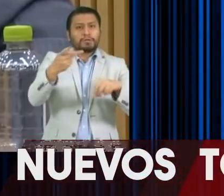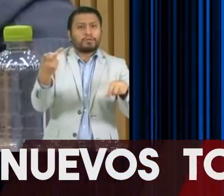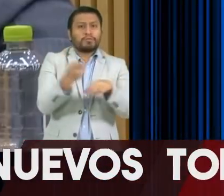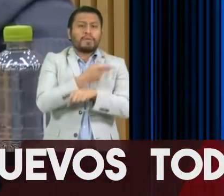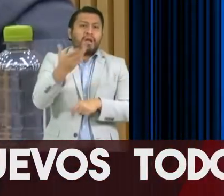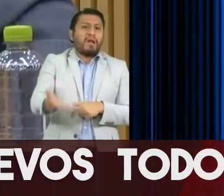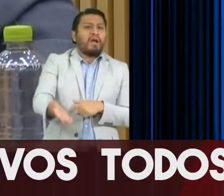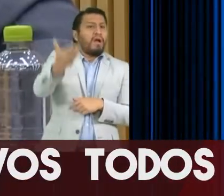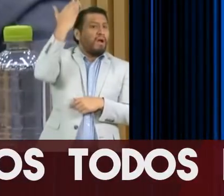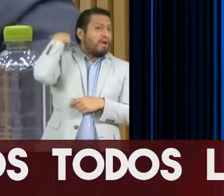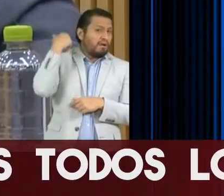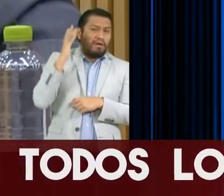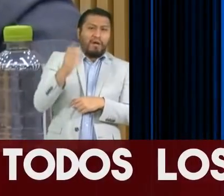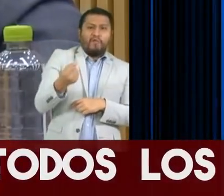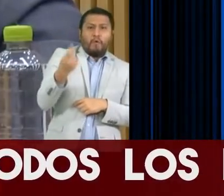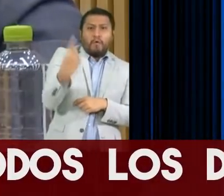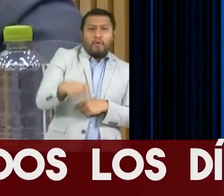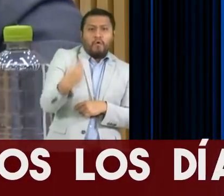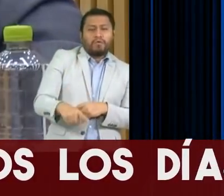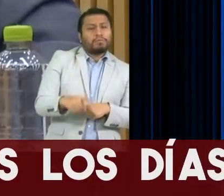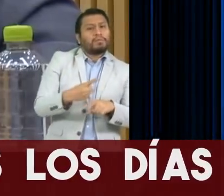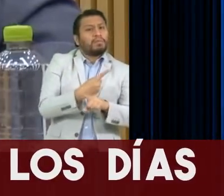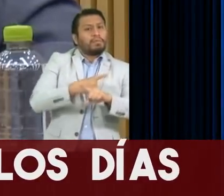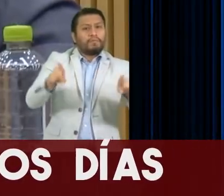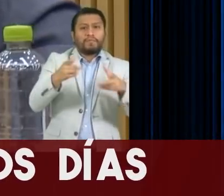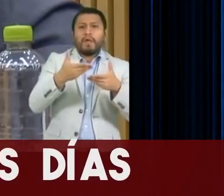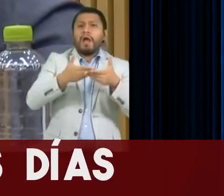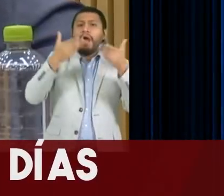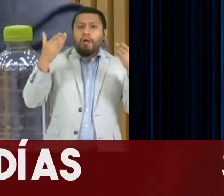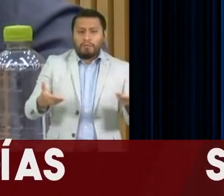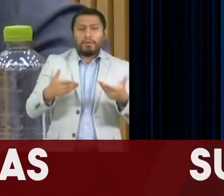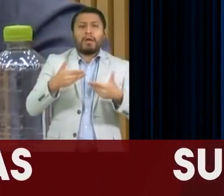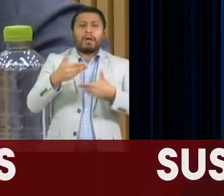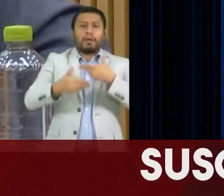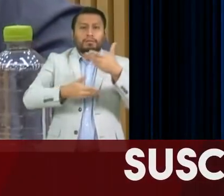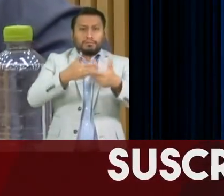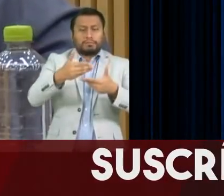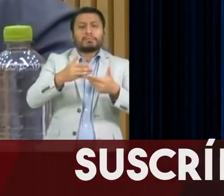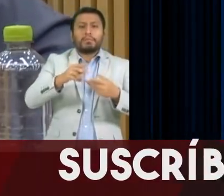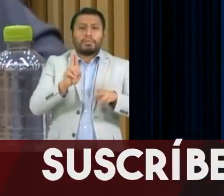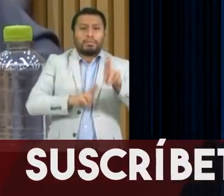gorilatos y no al ejercicio de una democracia cívica como la que nos merecemos.